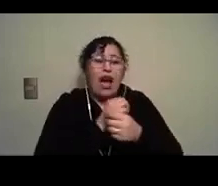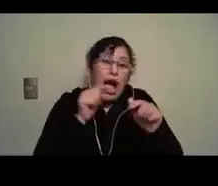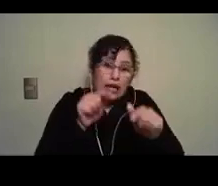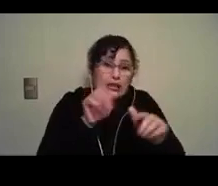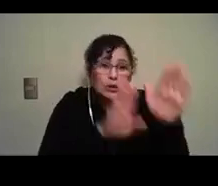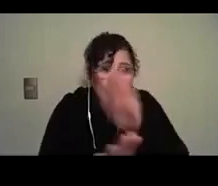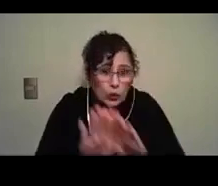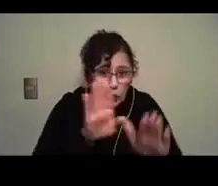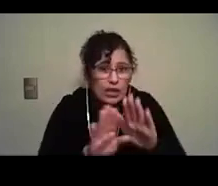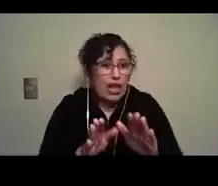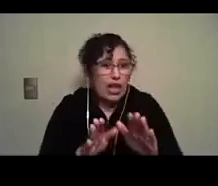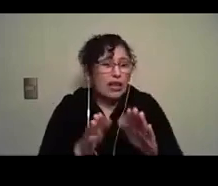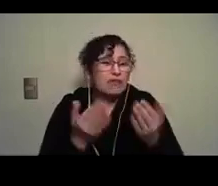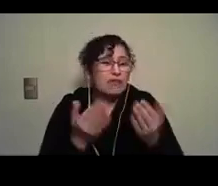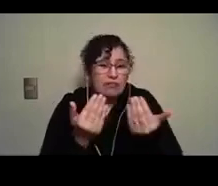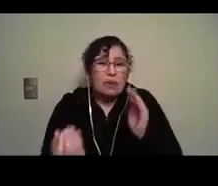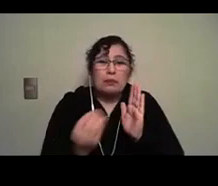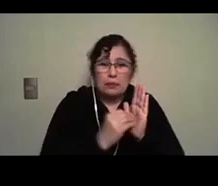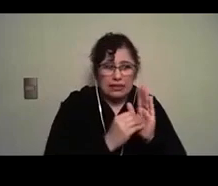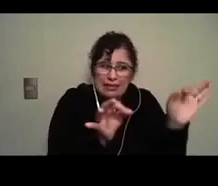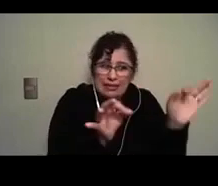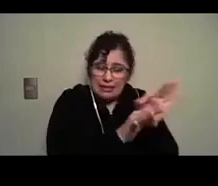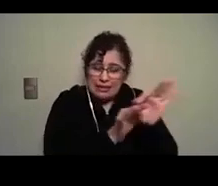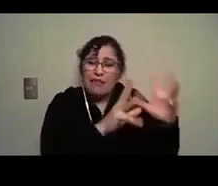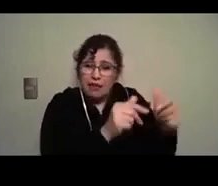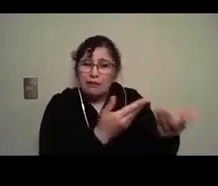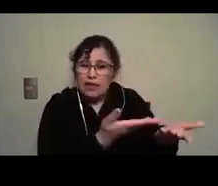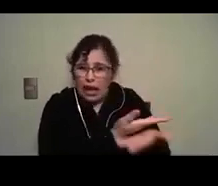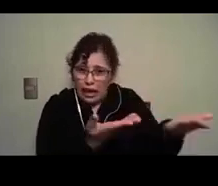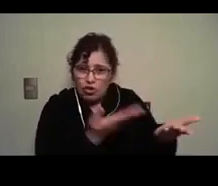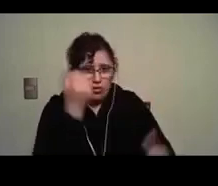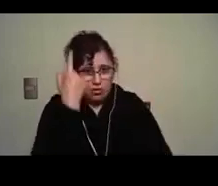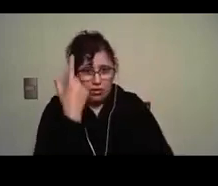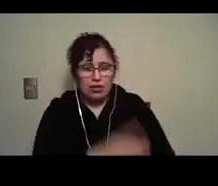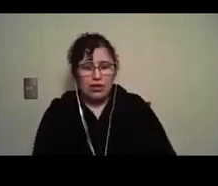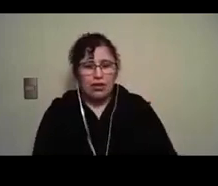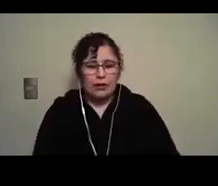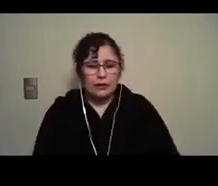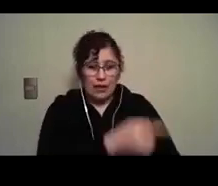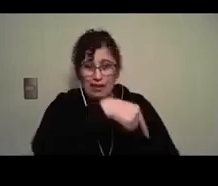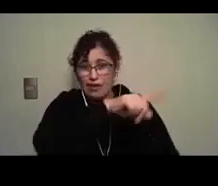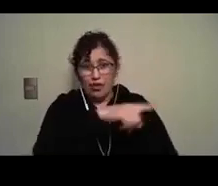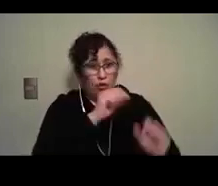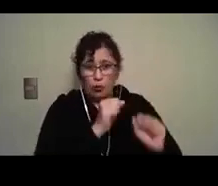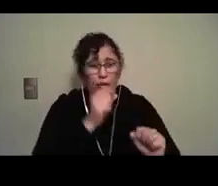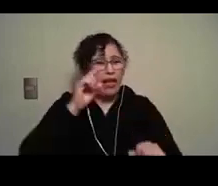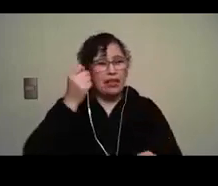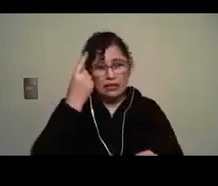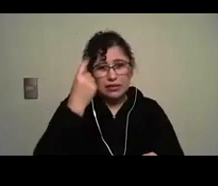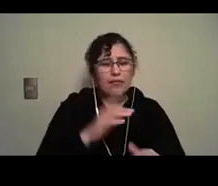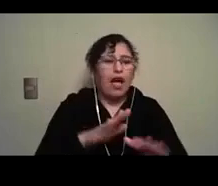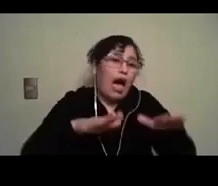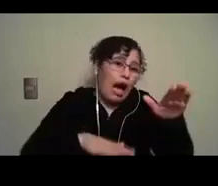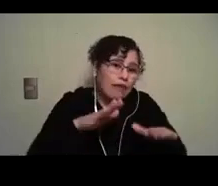algunas cosas, que va a haber que ayudarles en algunas cosas, explicarles que probablemente para algunas cosas va a haber que darle más